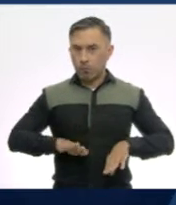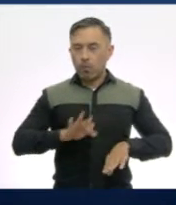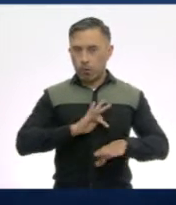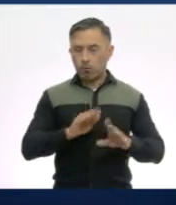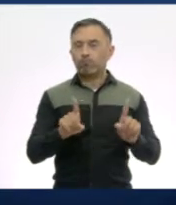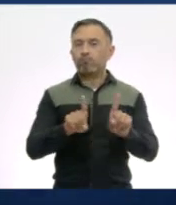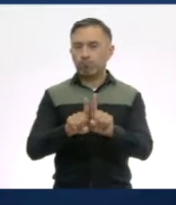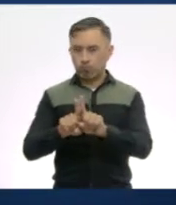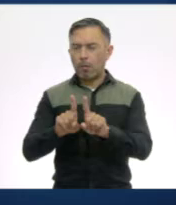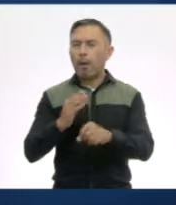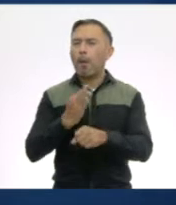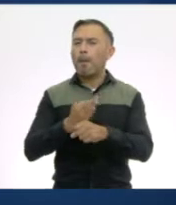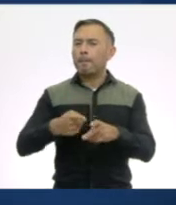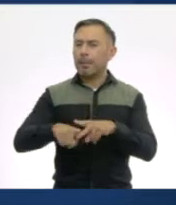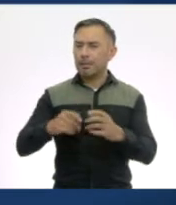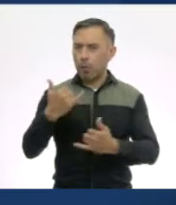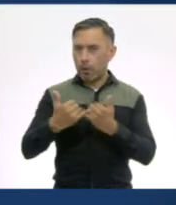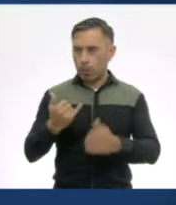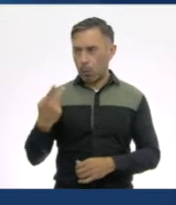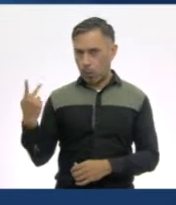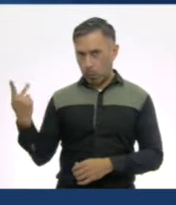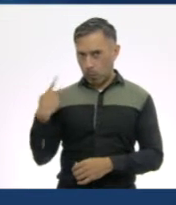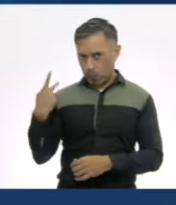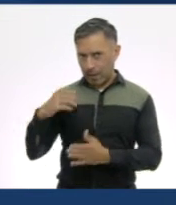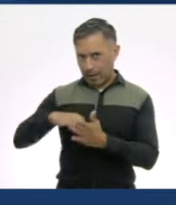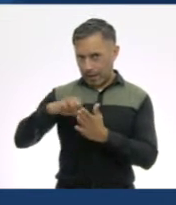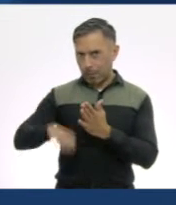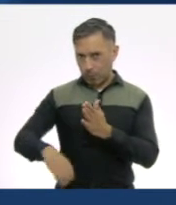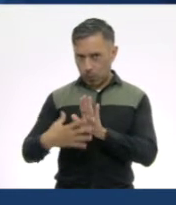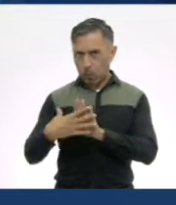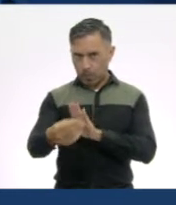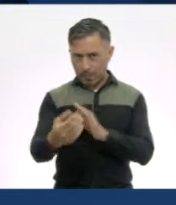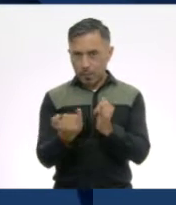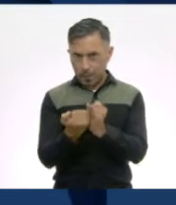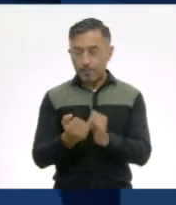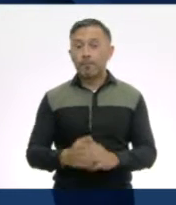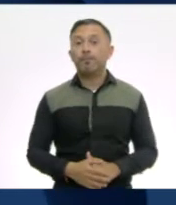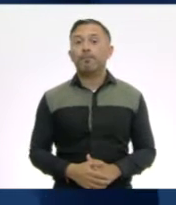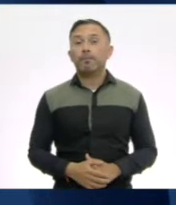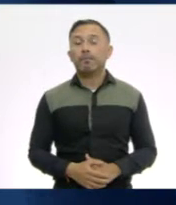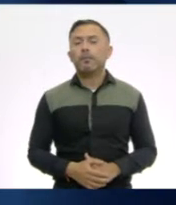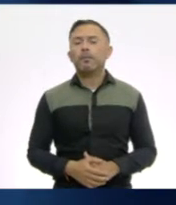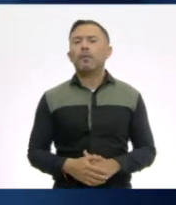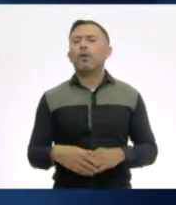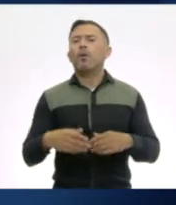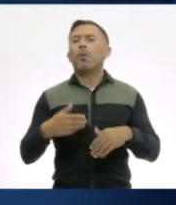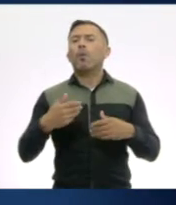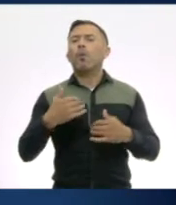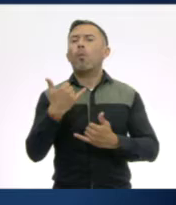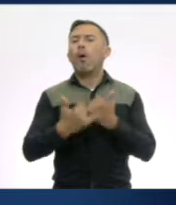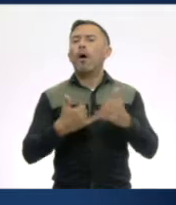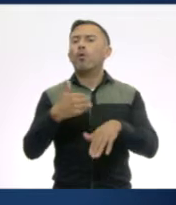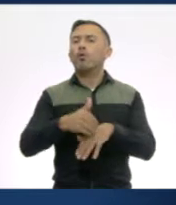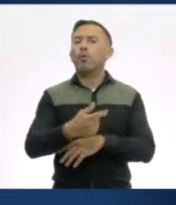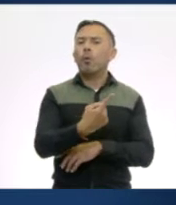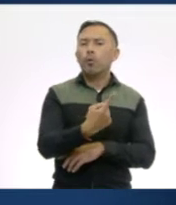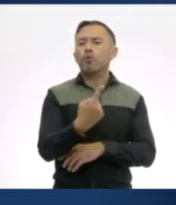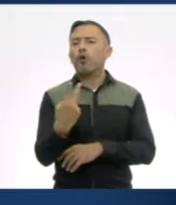vamos a servirles nosotras dos como ejemplo. Ajá. Dice, designen quién será el jugador 1 y quién el